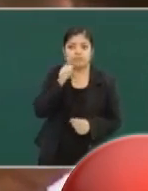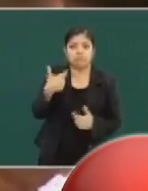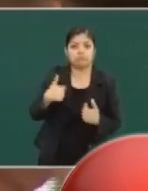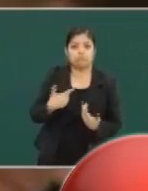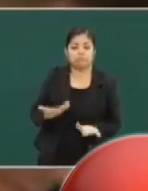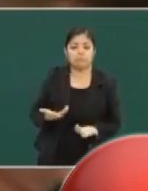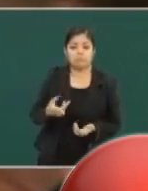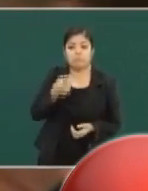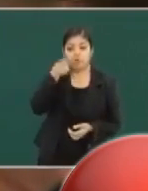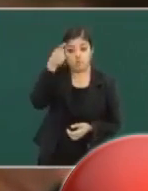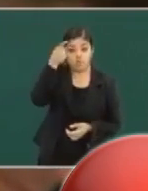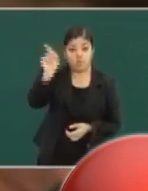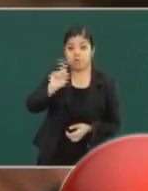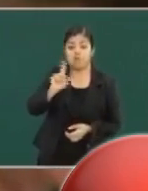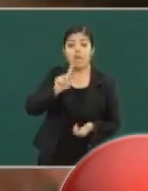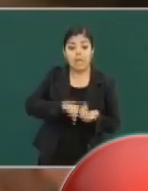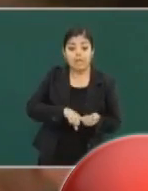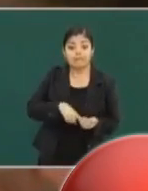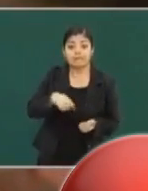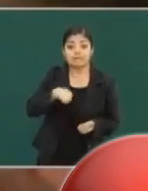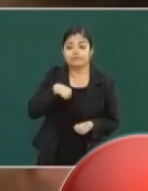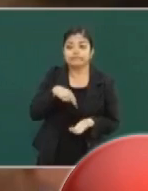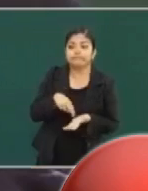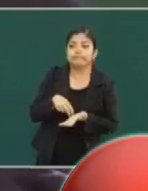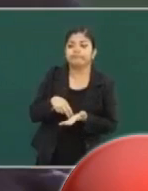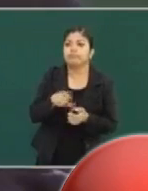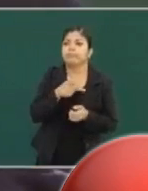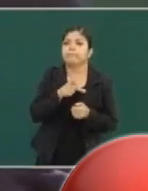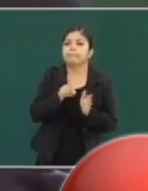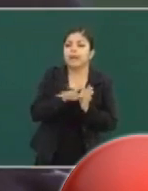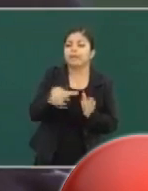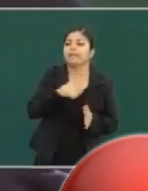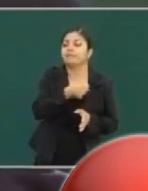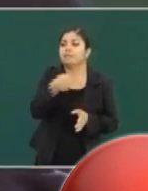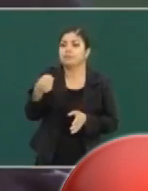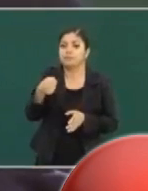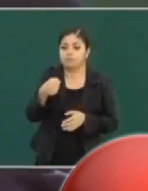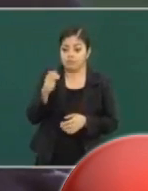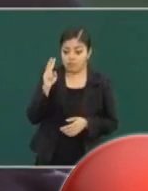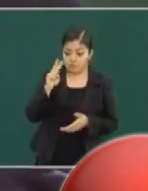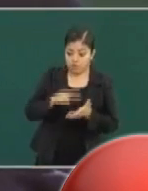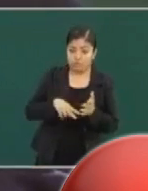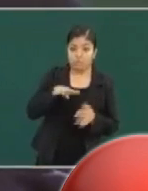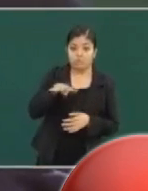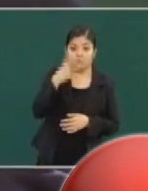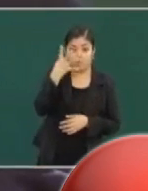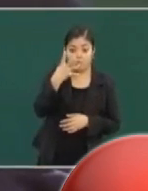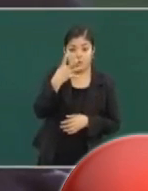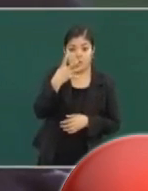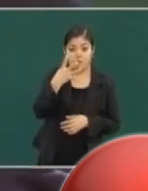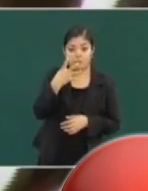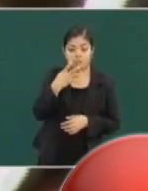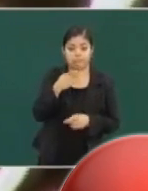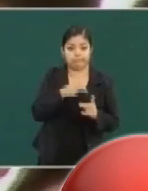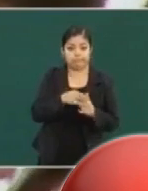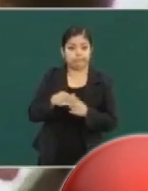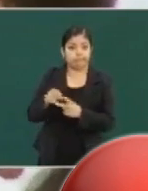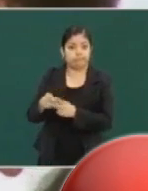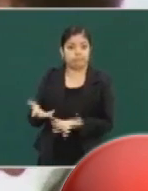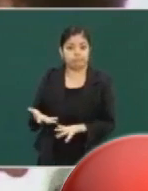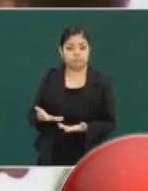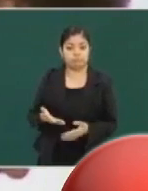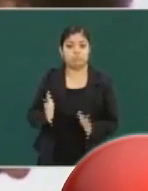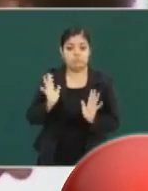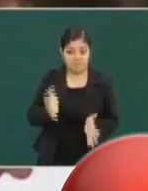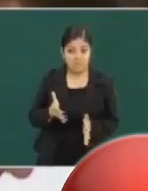de los medios, matan a los periodistas de a pie. Ya llevamos 4 en este año. Entonces, preguntarle eso, que si es momento de no